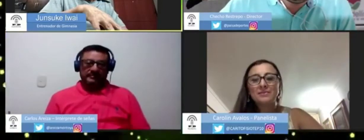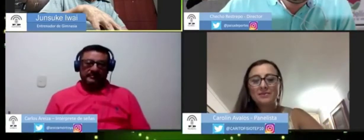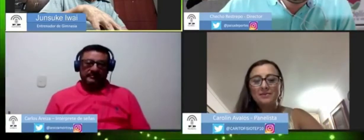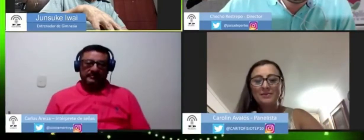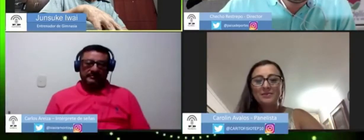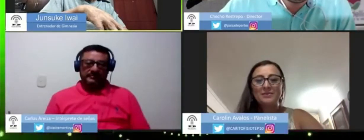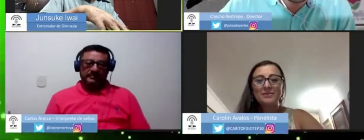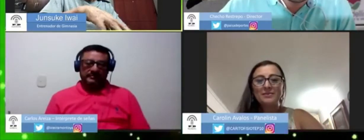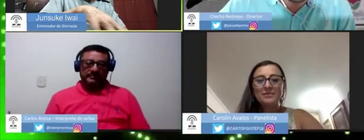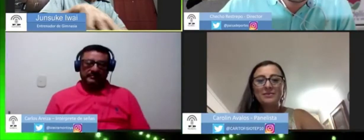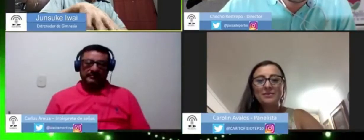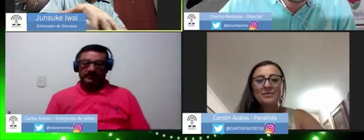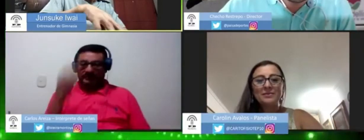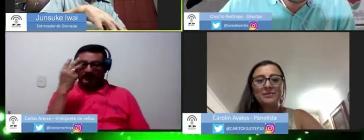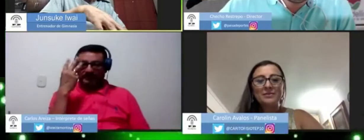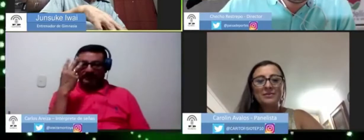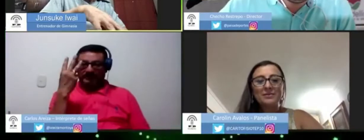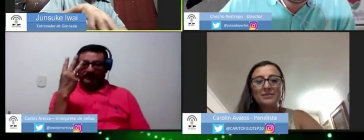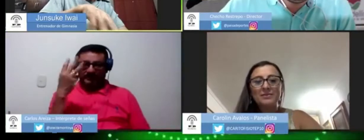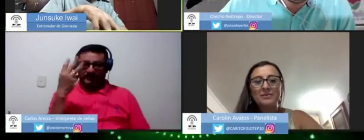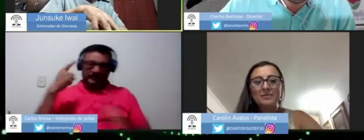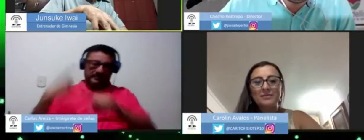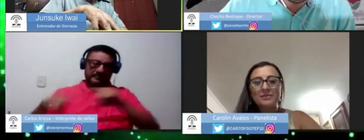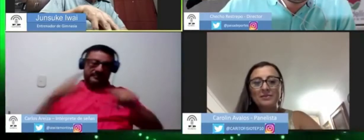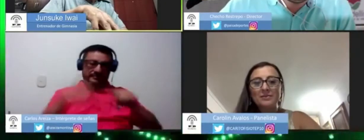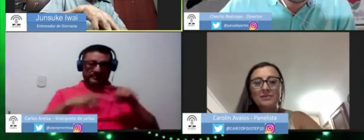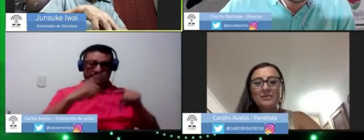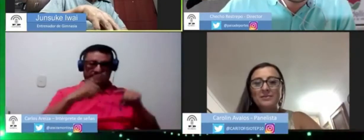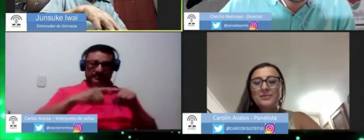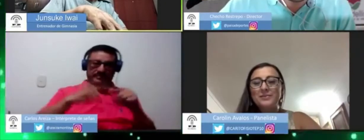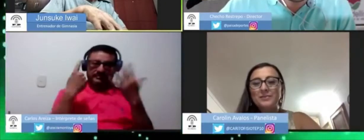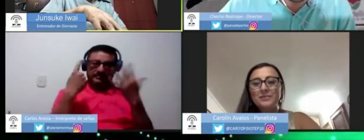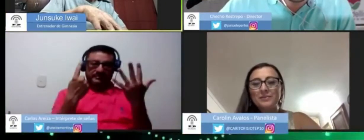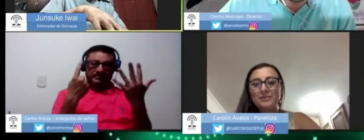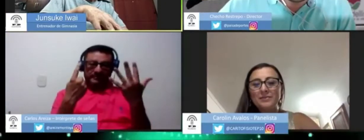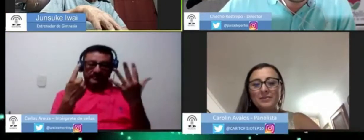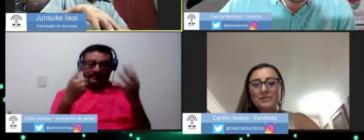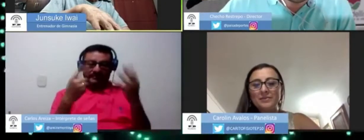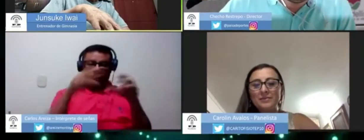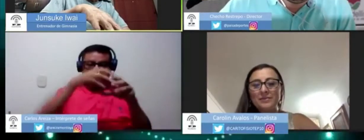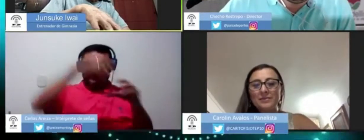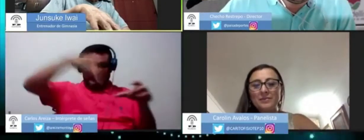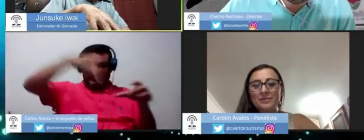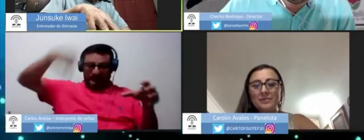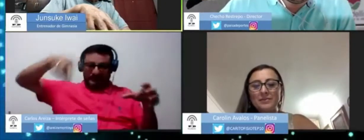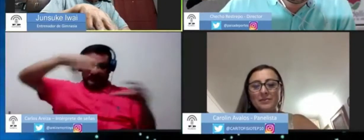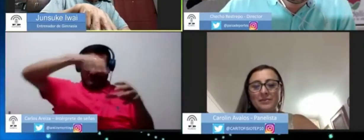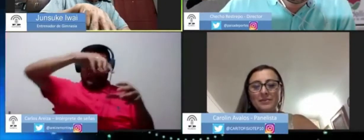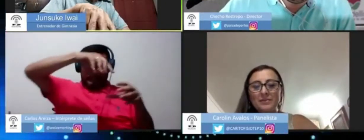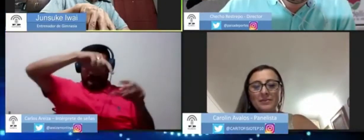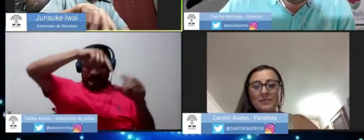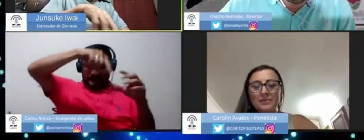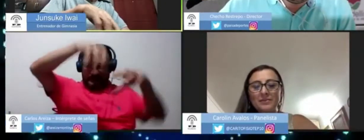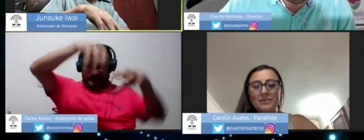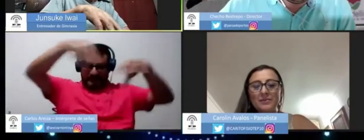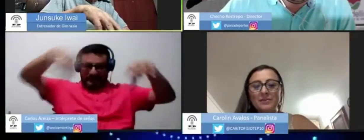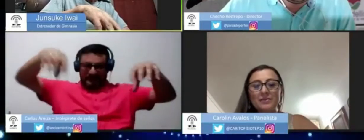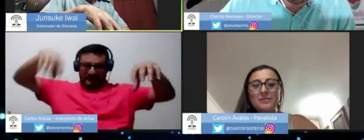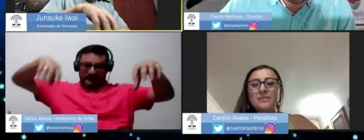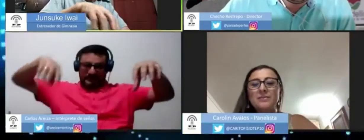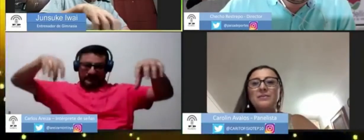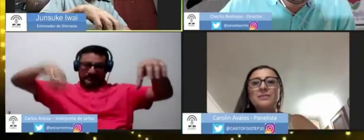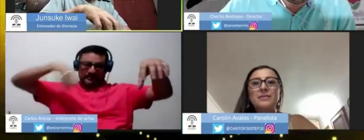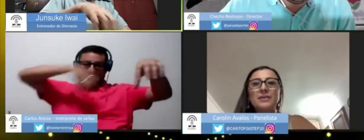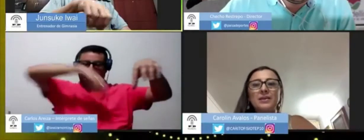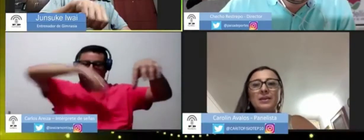6 equipos diferentes, 6 aparatos, y empieza a rotar sobre 6 aparatos.